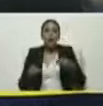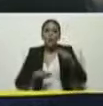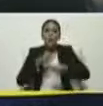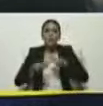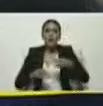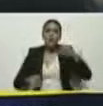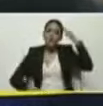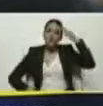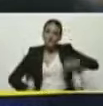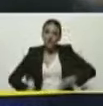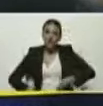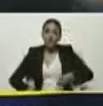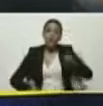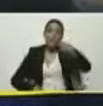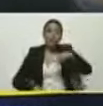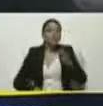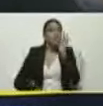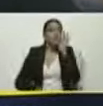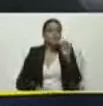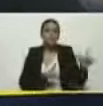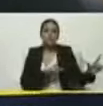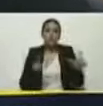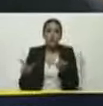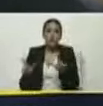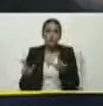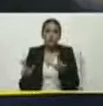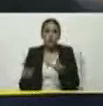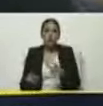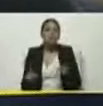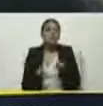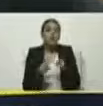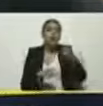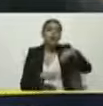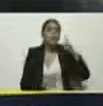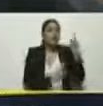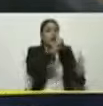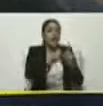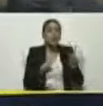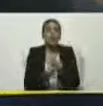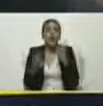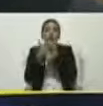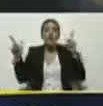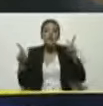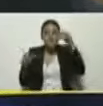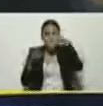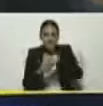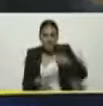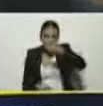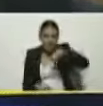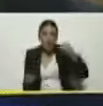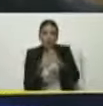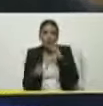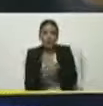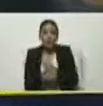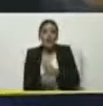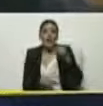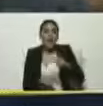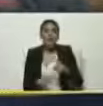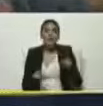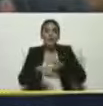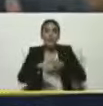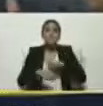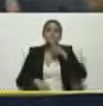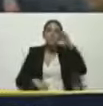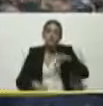Digo, quedan ustedes juramentados como libertadores y libertadoras de esta época histórica del pueblo